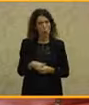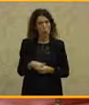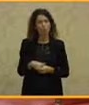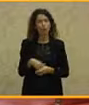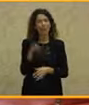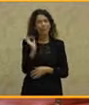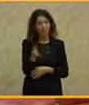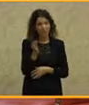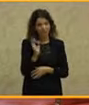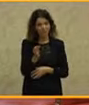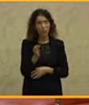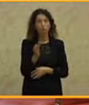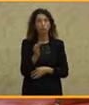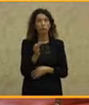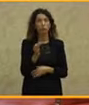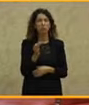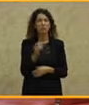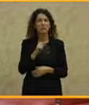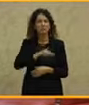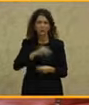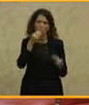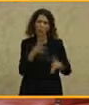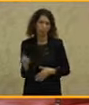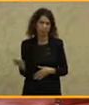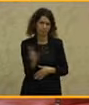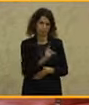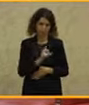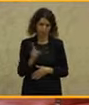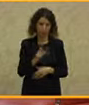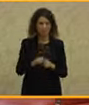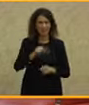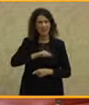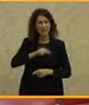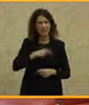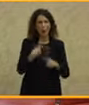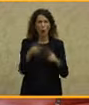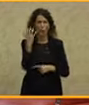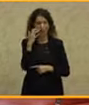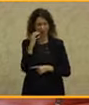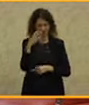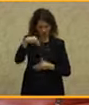Es cierto que no me encontraba bien. Que sentía cosas extrañas,